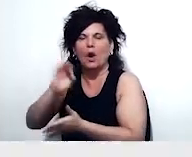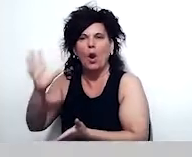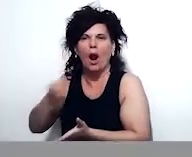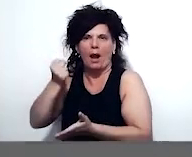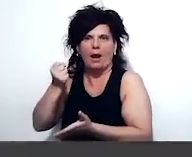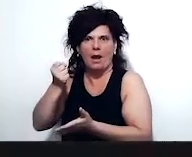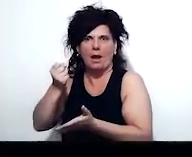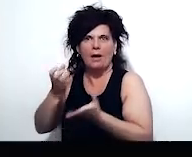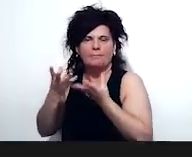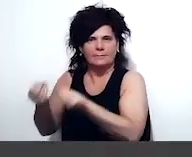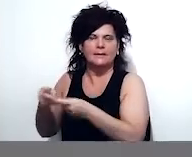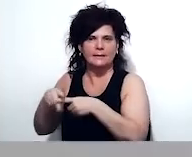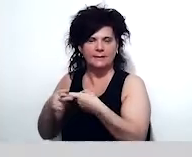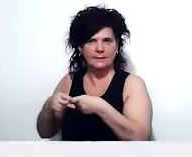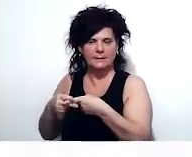recibiendo asistencia técnica.